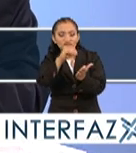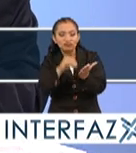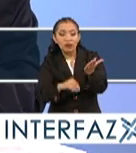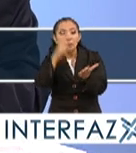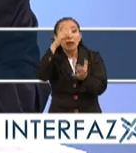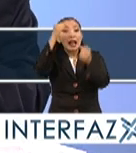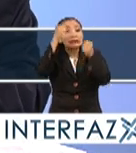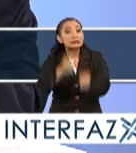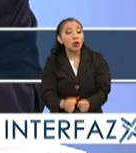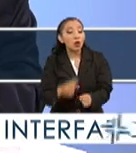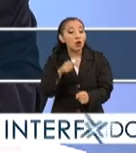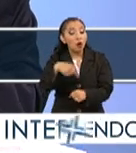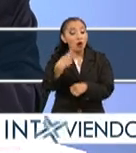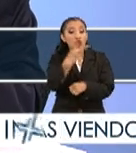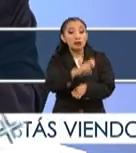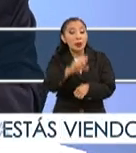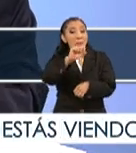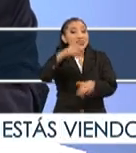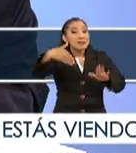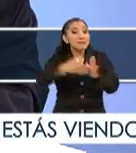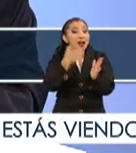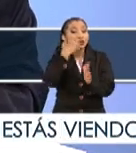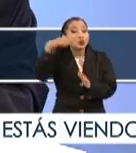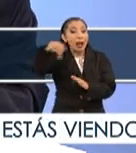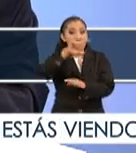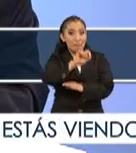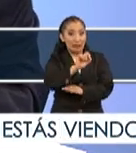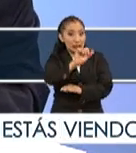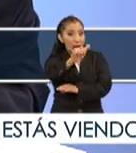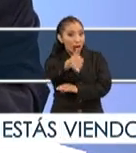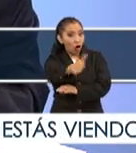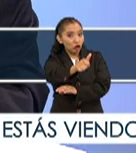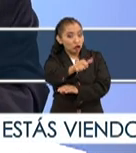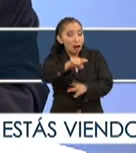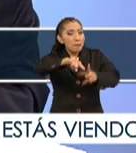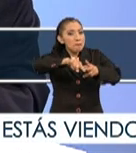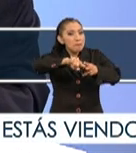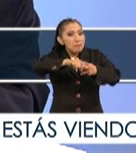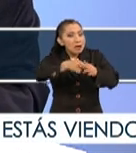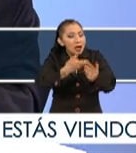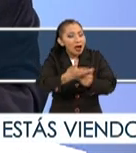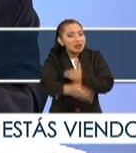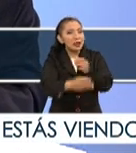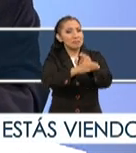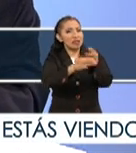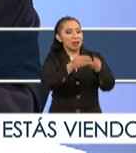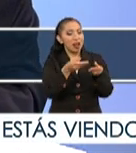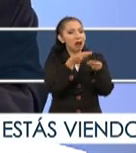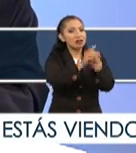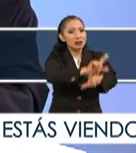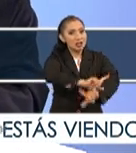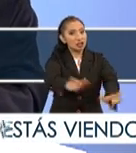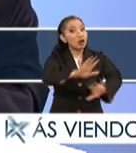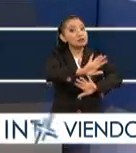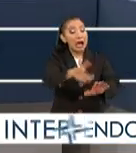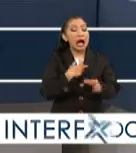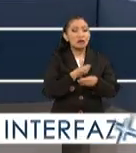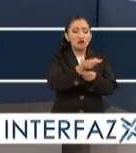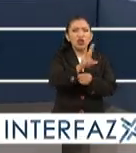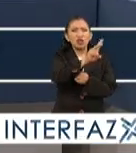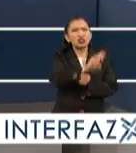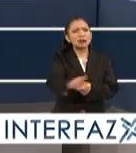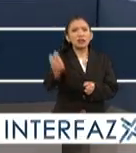para asegurarnos que en las 220.000 escuelas el 20 de agosto inicien con los materiales. Ya distribuimos